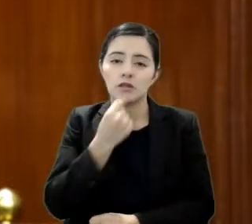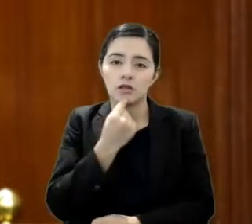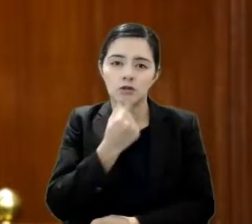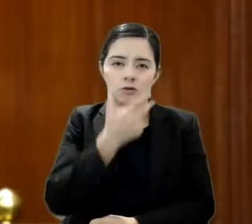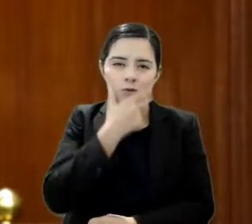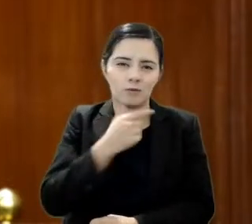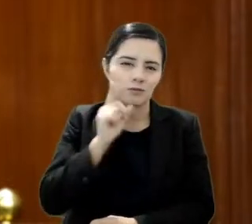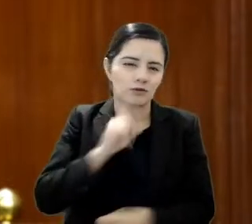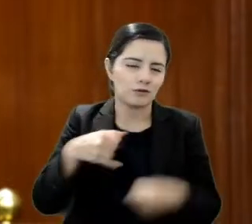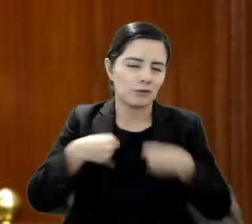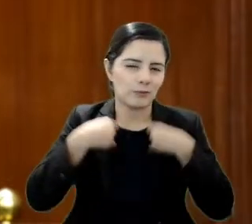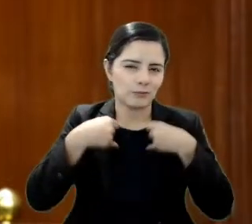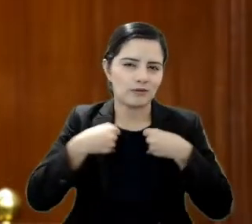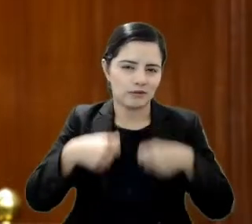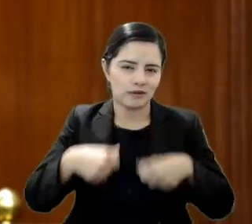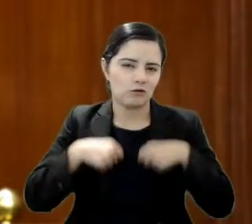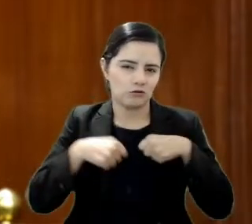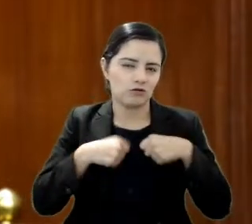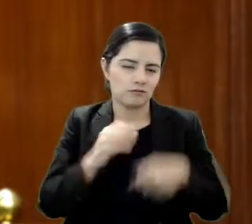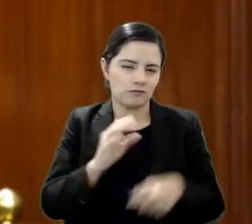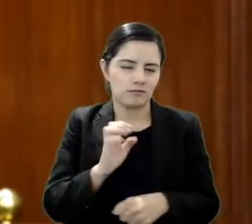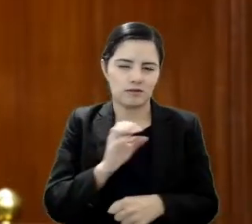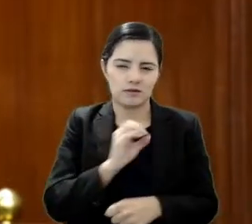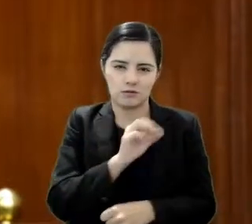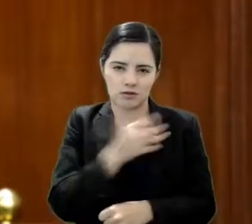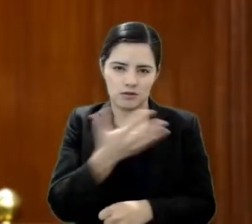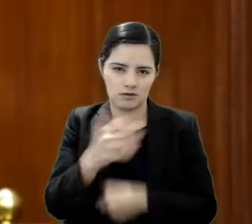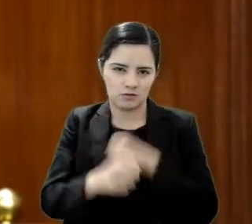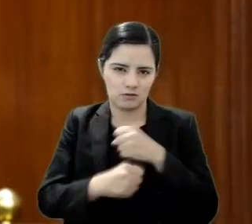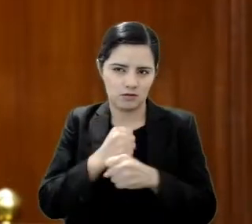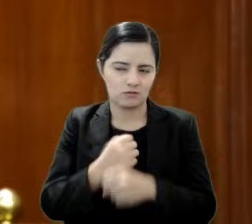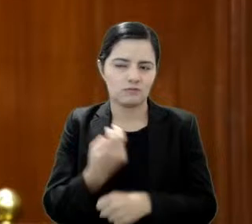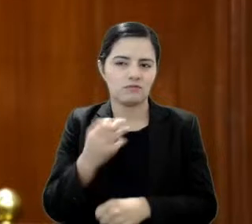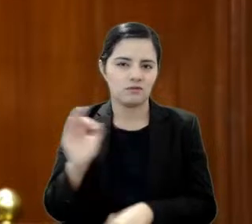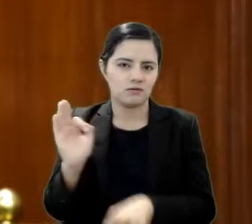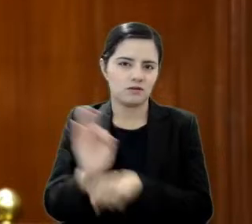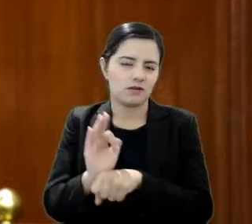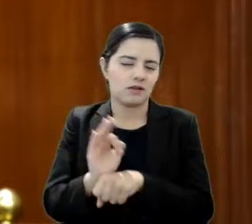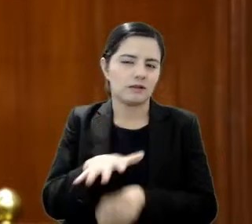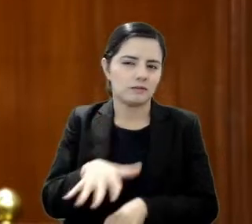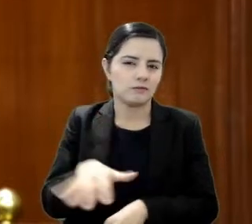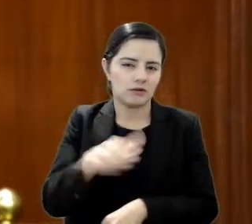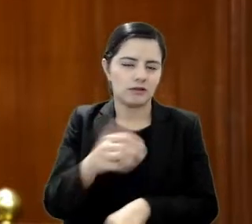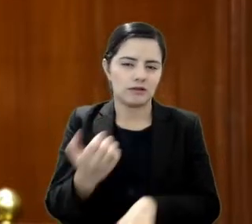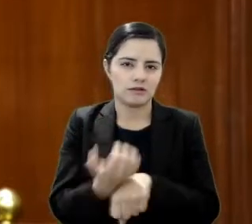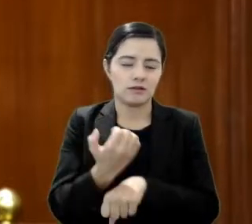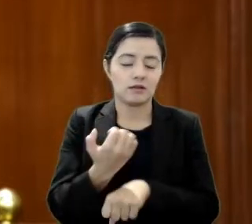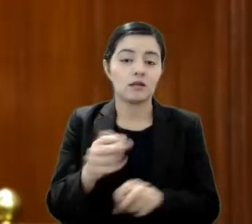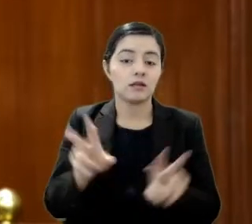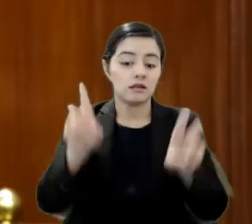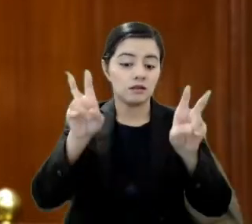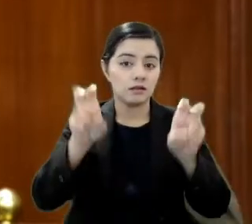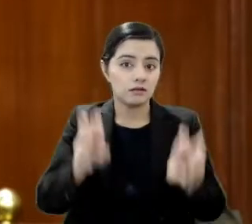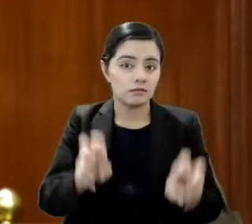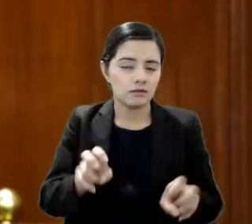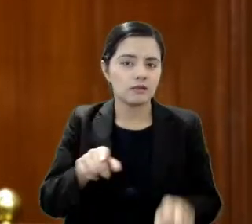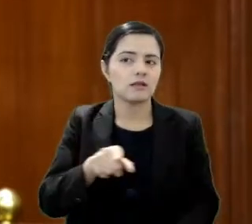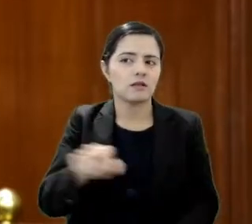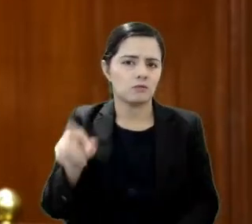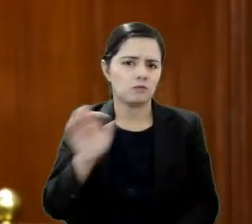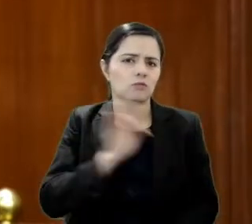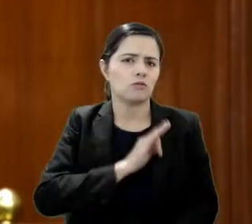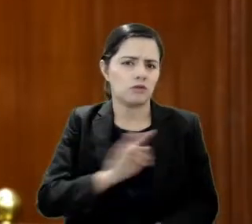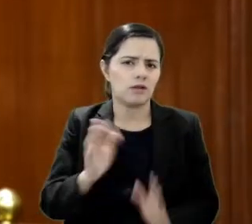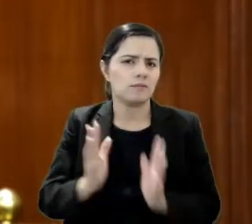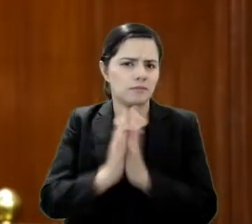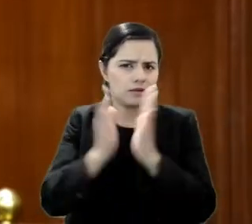el respeto, promoción y defensa del ámbito estatal. En asuntos electorales que propicien la participación de niñas, niños,